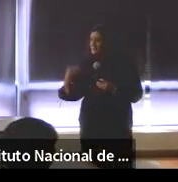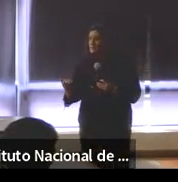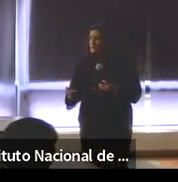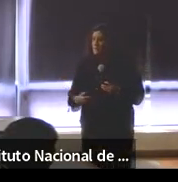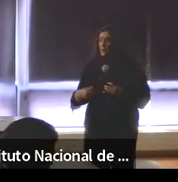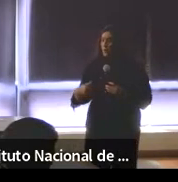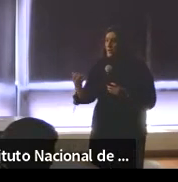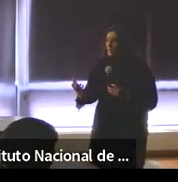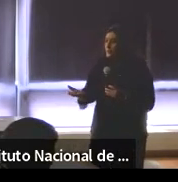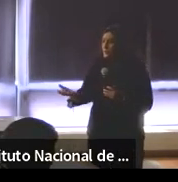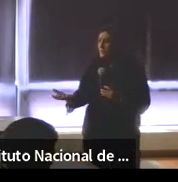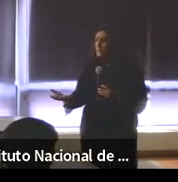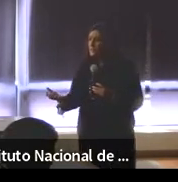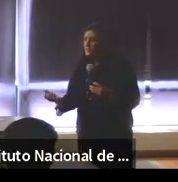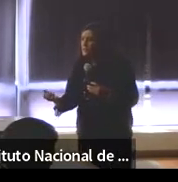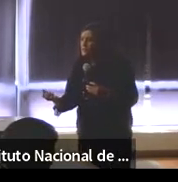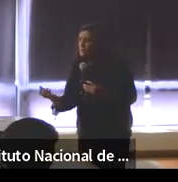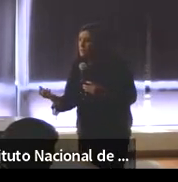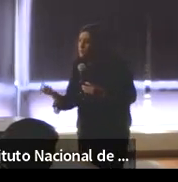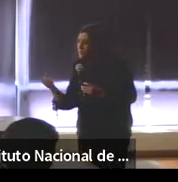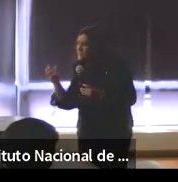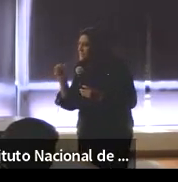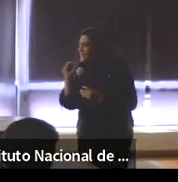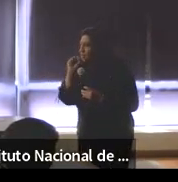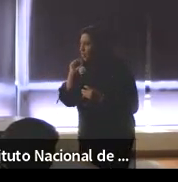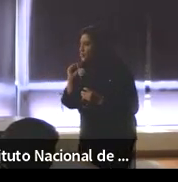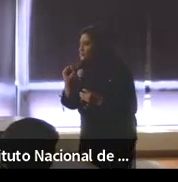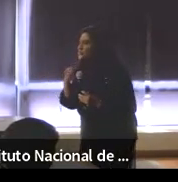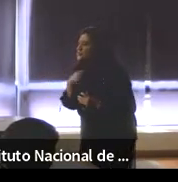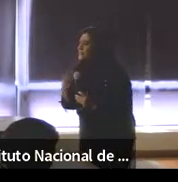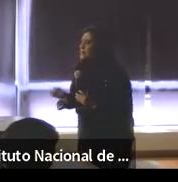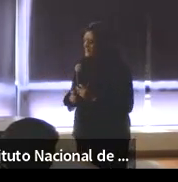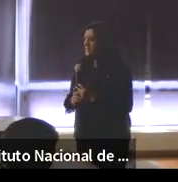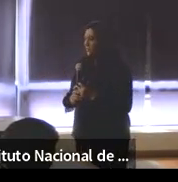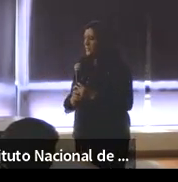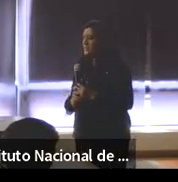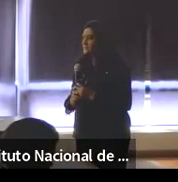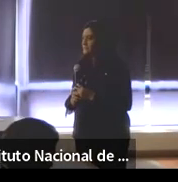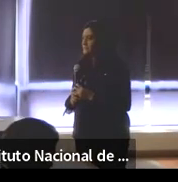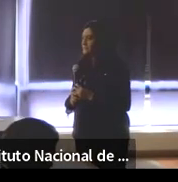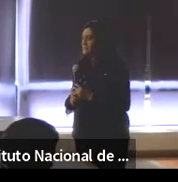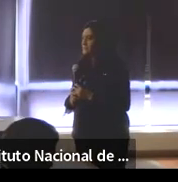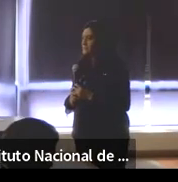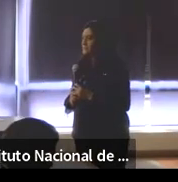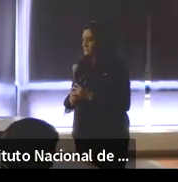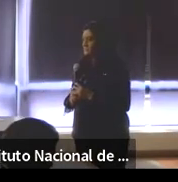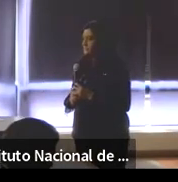y el paciente le dice Oiga Por qué por qué me está dando condón si yo ya tengo vasectomía